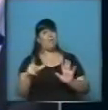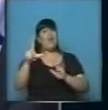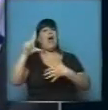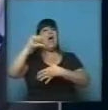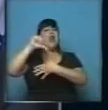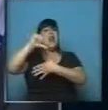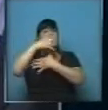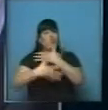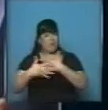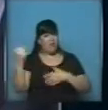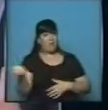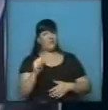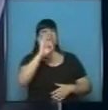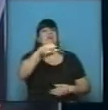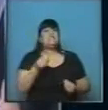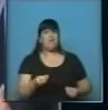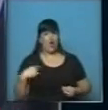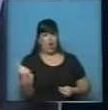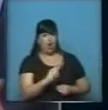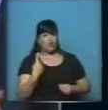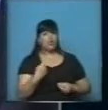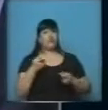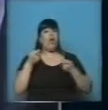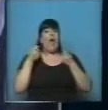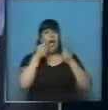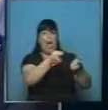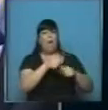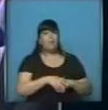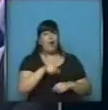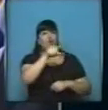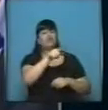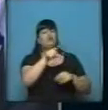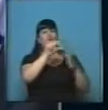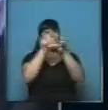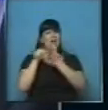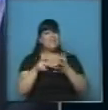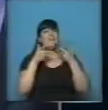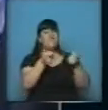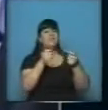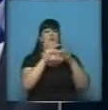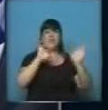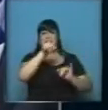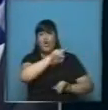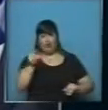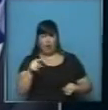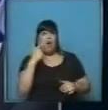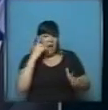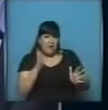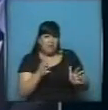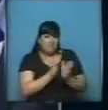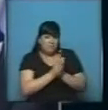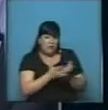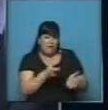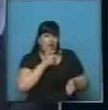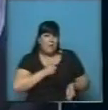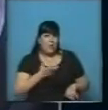Latinoamérica, Daniel. Saber si vamos a estar con los países que defienden la democracia. Te pido que revises e intentes contestarme.